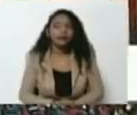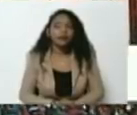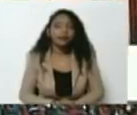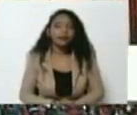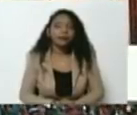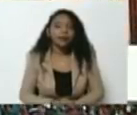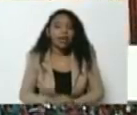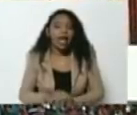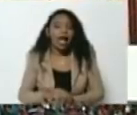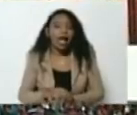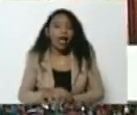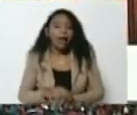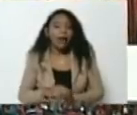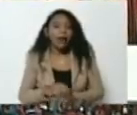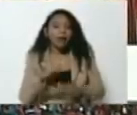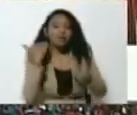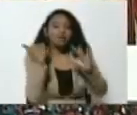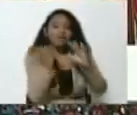Lanzar, Diosdado,